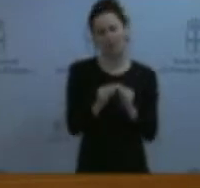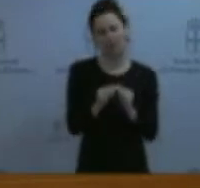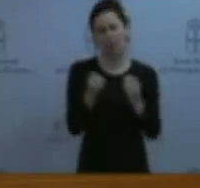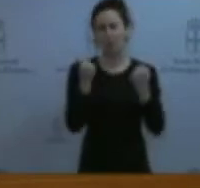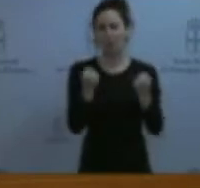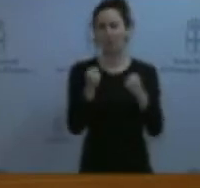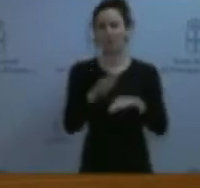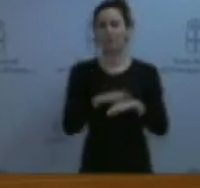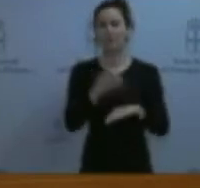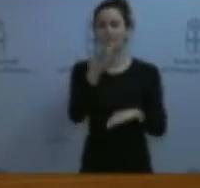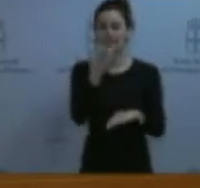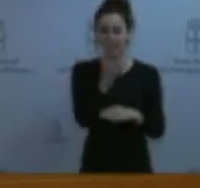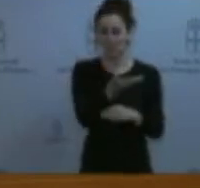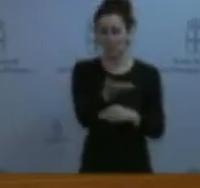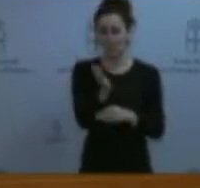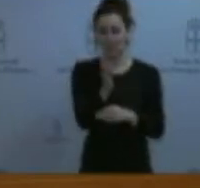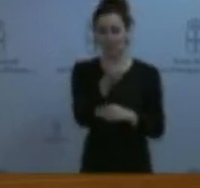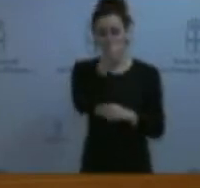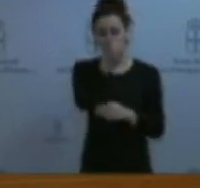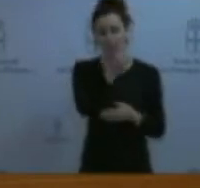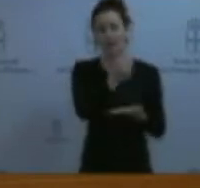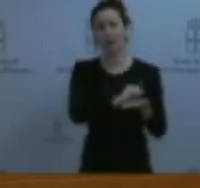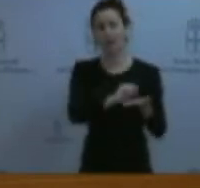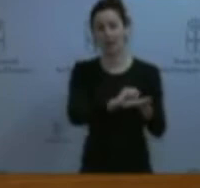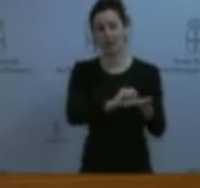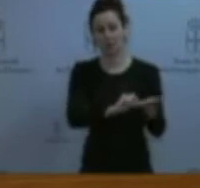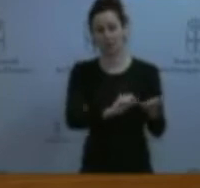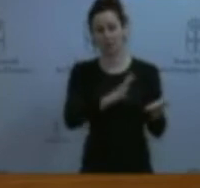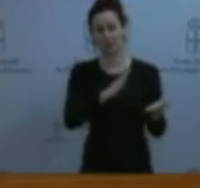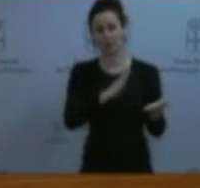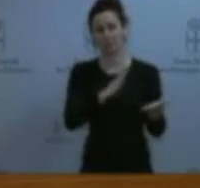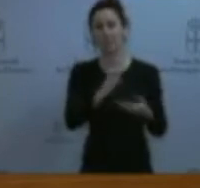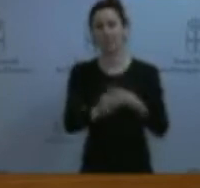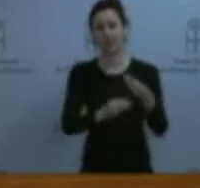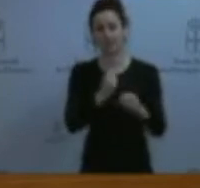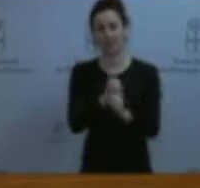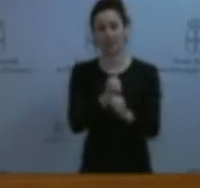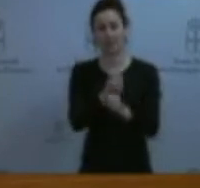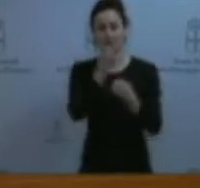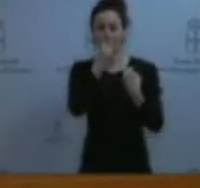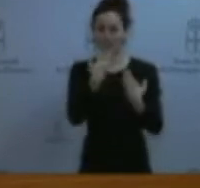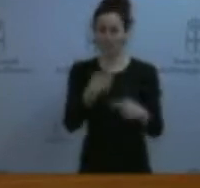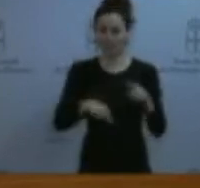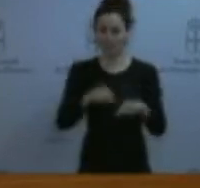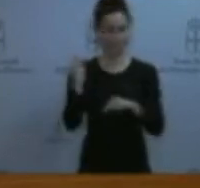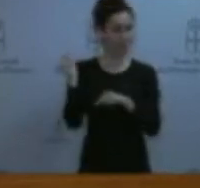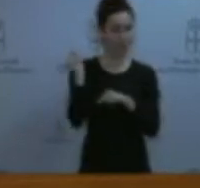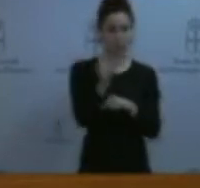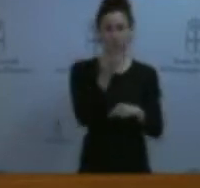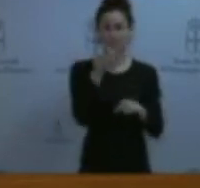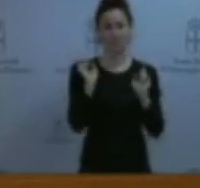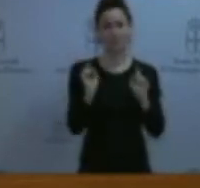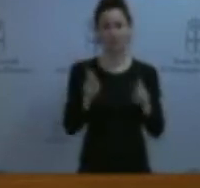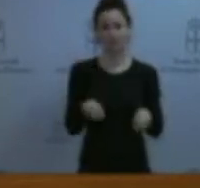que ustedes, señores socialistas, tomen nota y lleven a cabo las actuaciones que crean convenientes. El no hacer nada